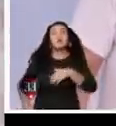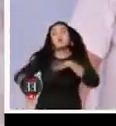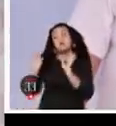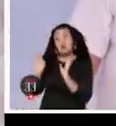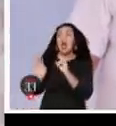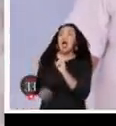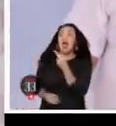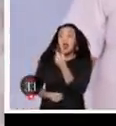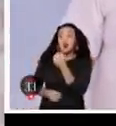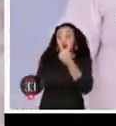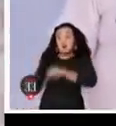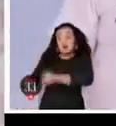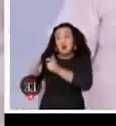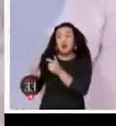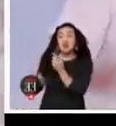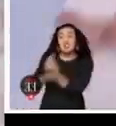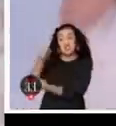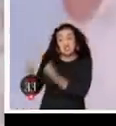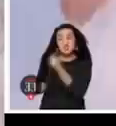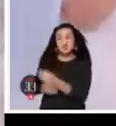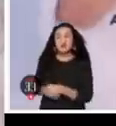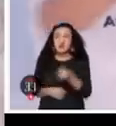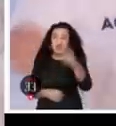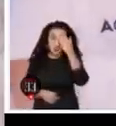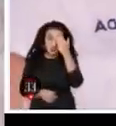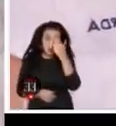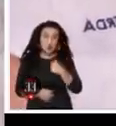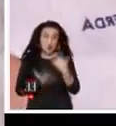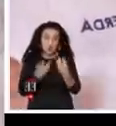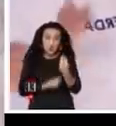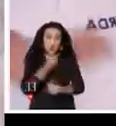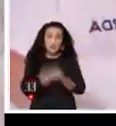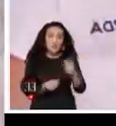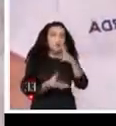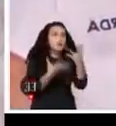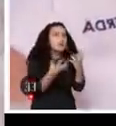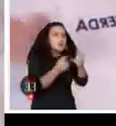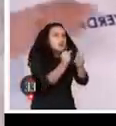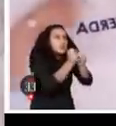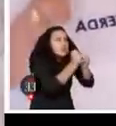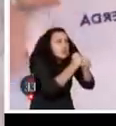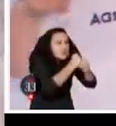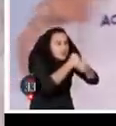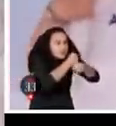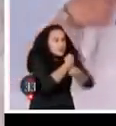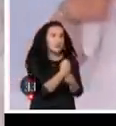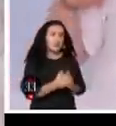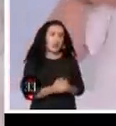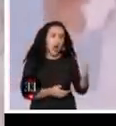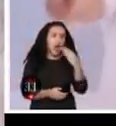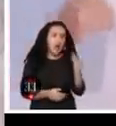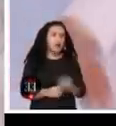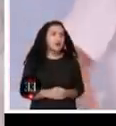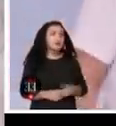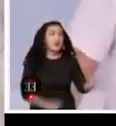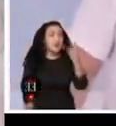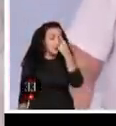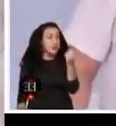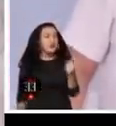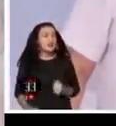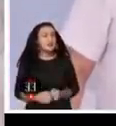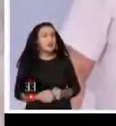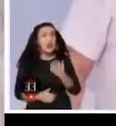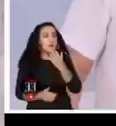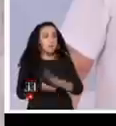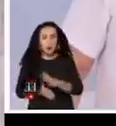sabe que quería yo hacer porcel y el pescuezo aquella señora y le dije que tarta en vez de haber sido el mío pues ha sido